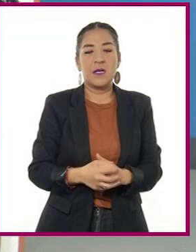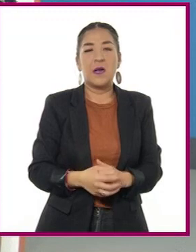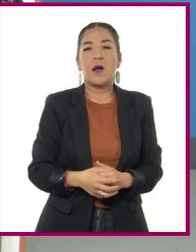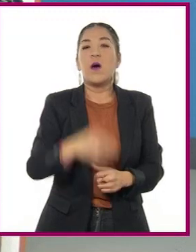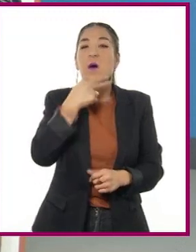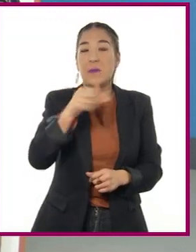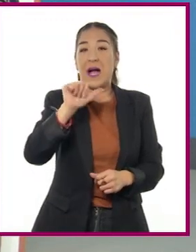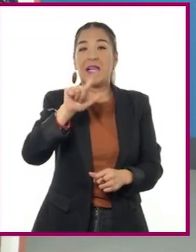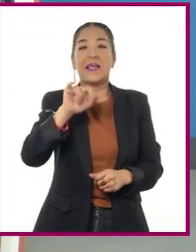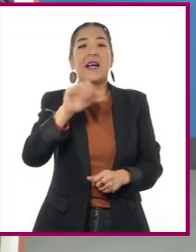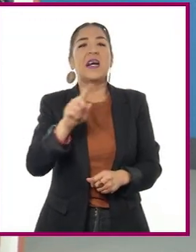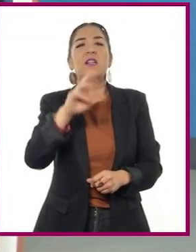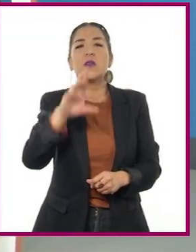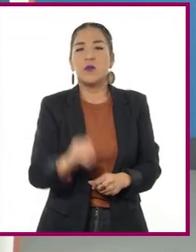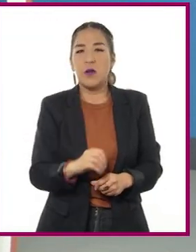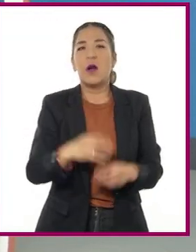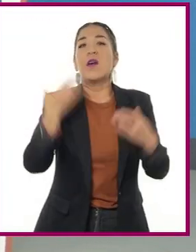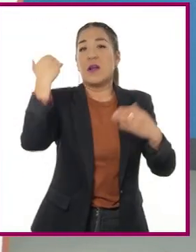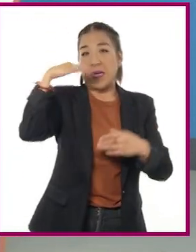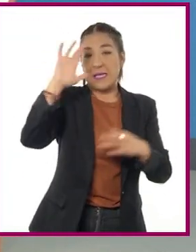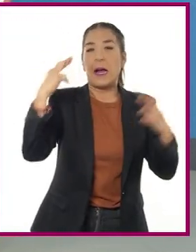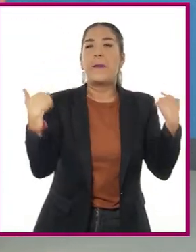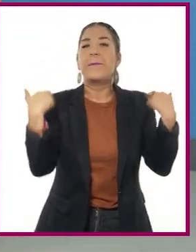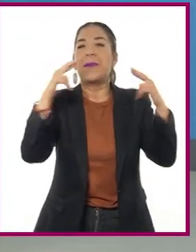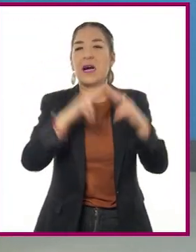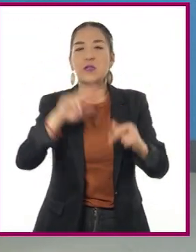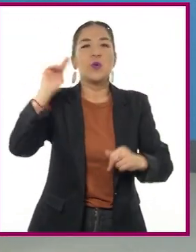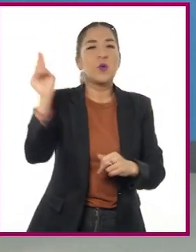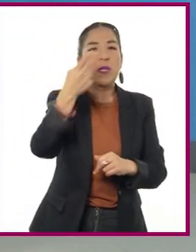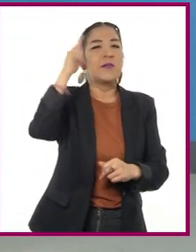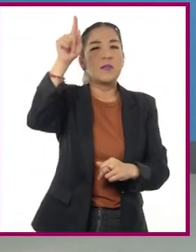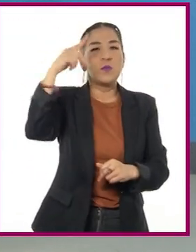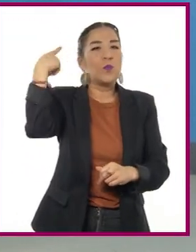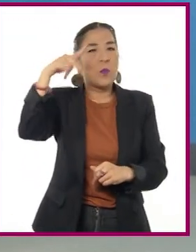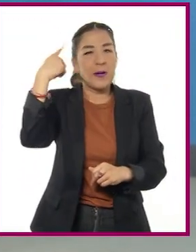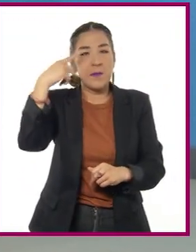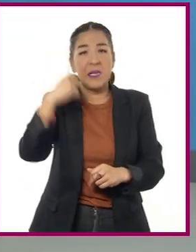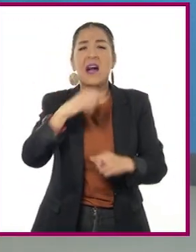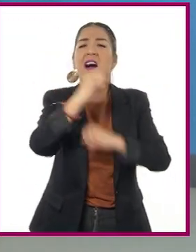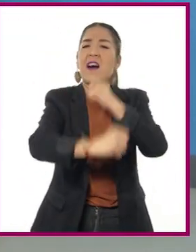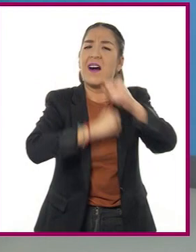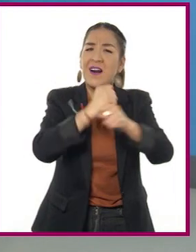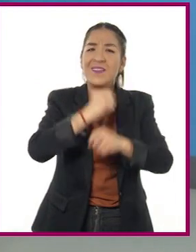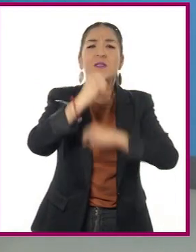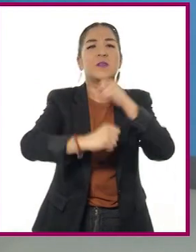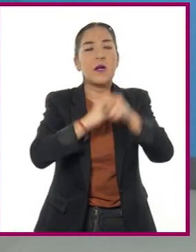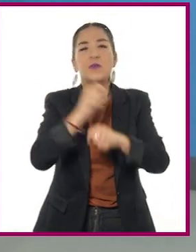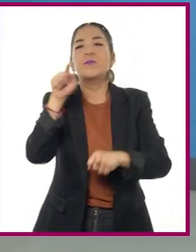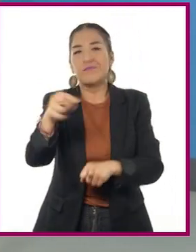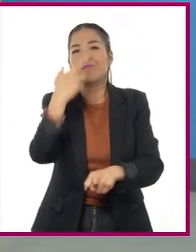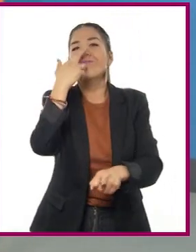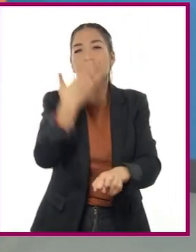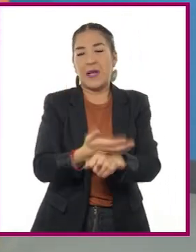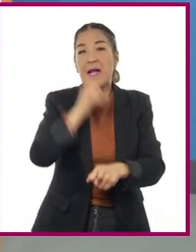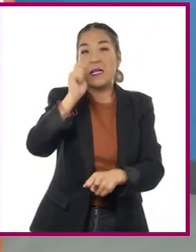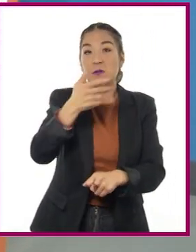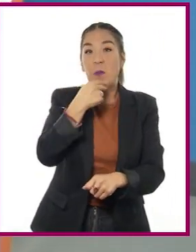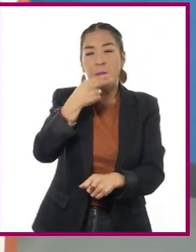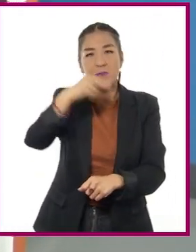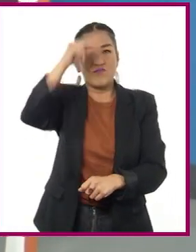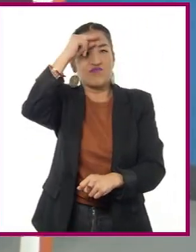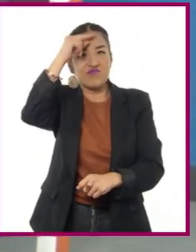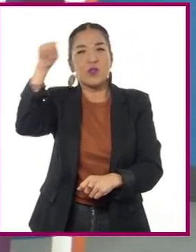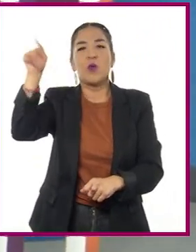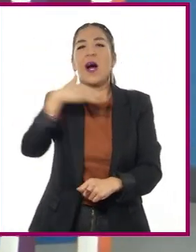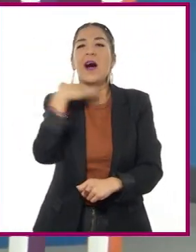Alejandro Fabián fue profesor de la Universidad de Puebla y durante años fue corresponsal del sabio alemán